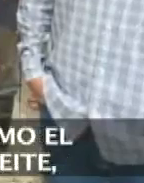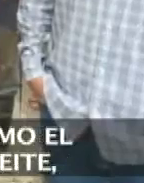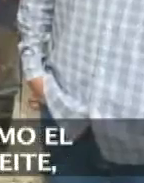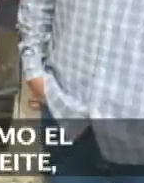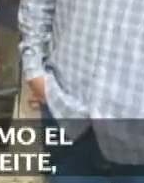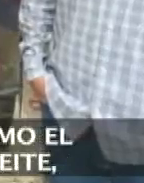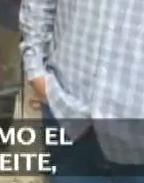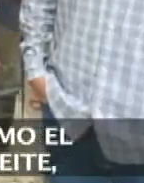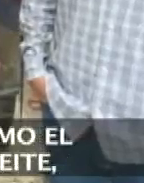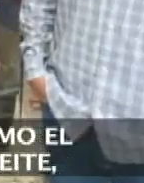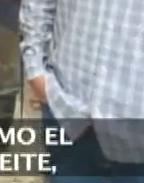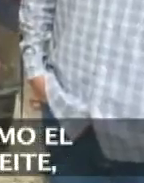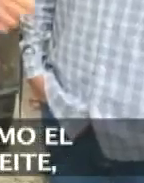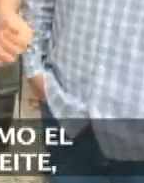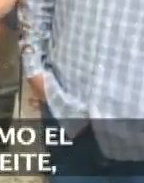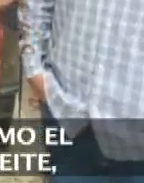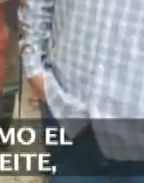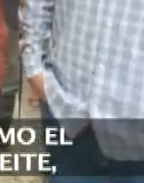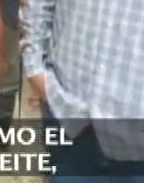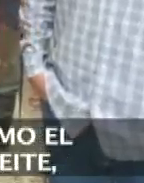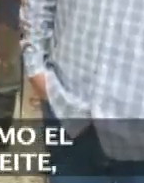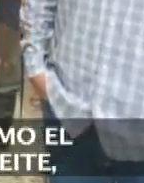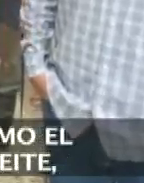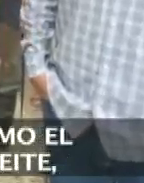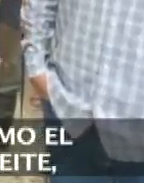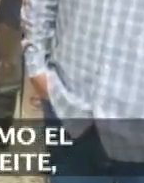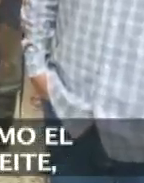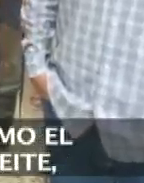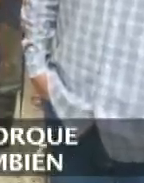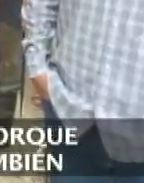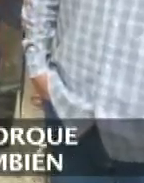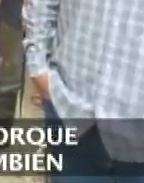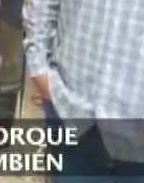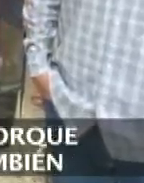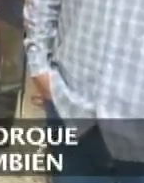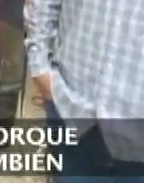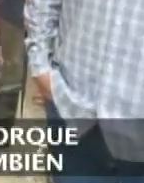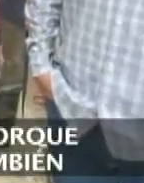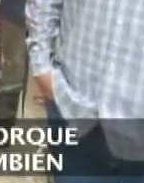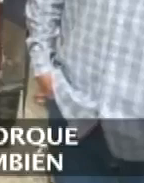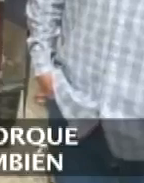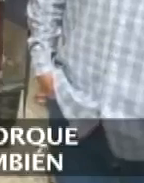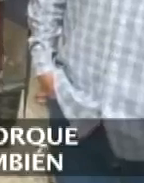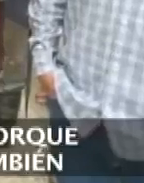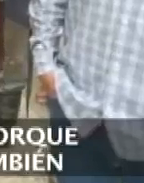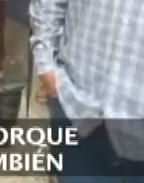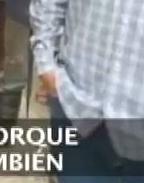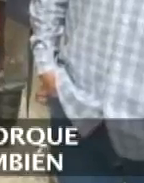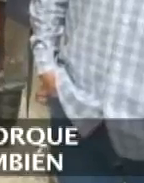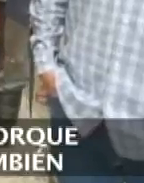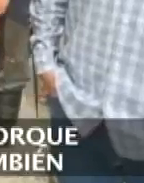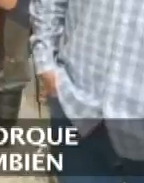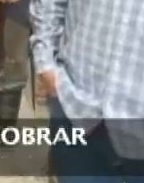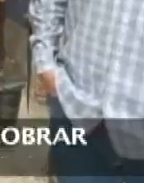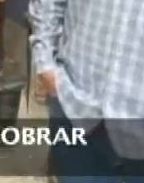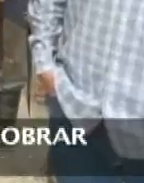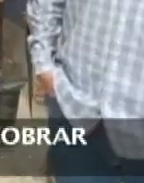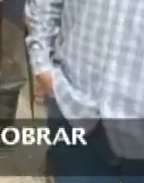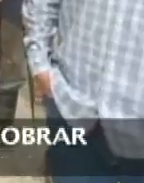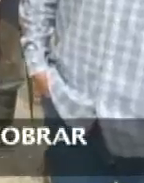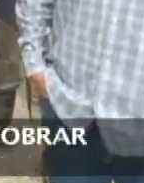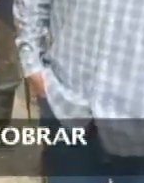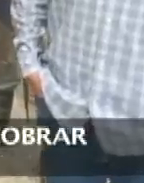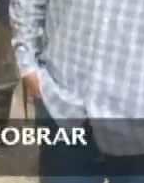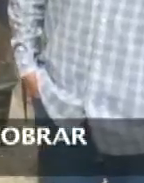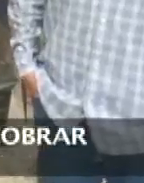consumibles como el combustible, la grasa, el aceite, el tractor, los maquinistas, porque ellos tienen maquinistas también que